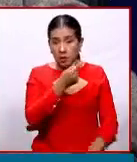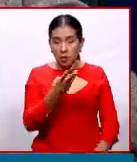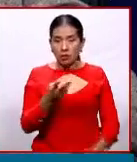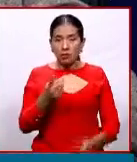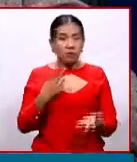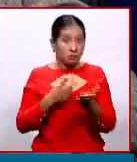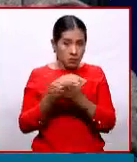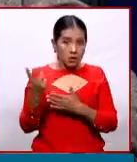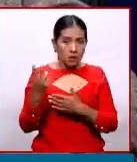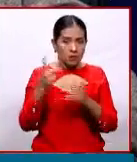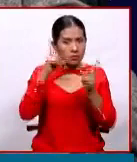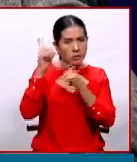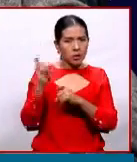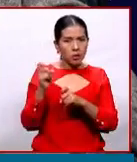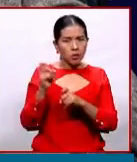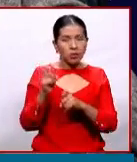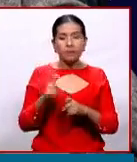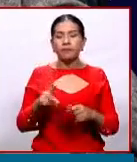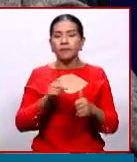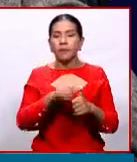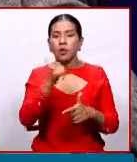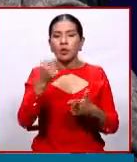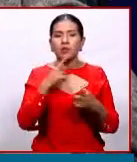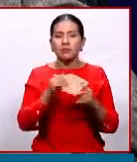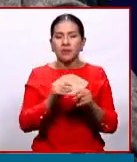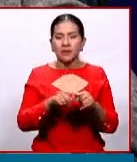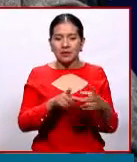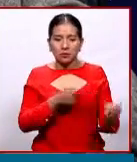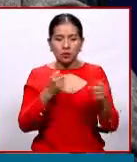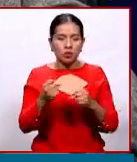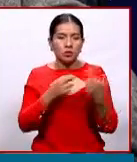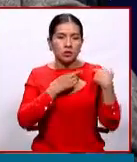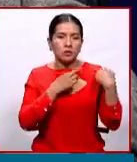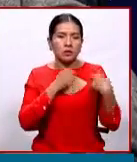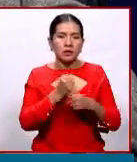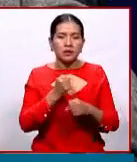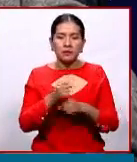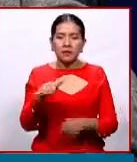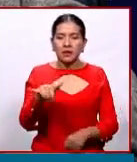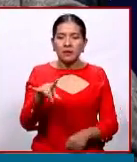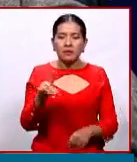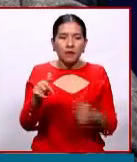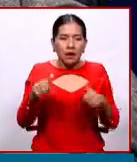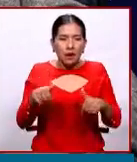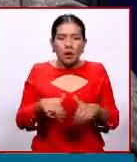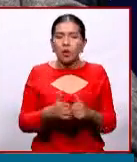hay en esto? Pero sobre todo viendo el potencial que tiene actualmente YPFB.